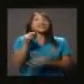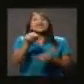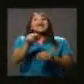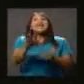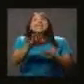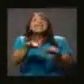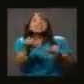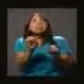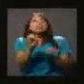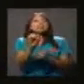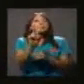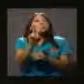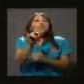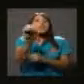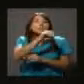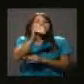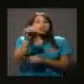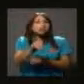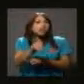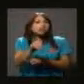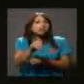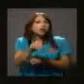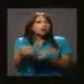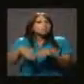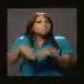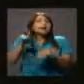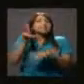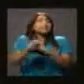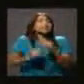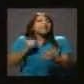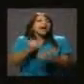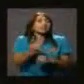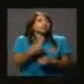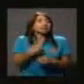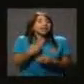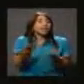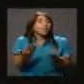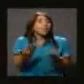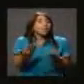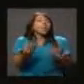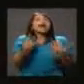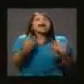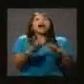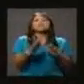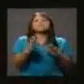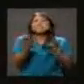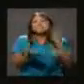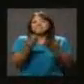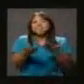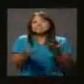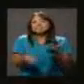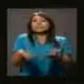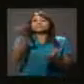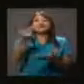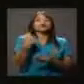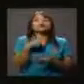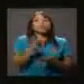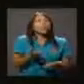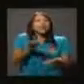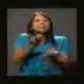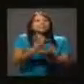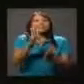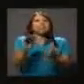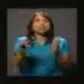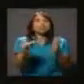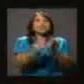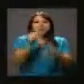del 20% que llevamos más de 30 años de tenerlo será de dos dígitos quizás porque yo no vengo aquí a ofrecer 500 mil empleos vengo a hablar realidades de